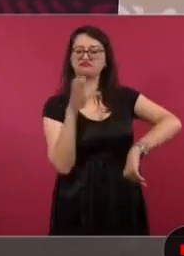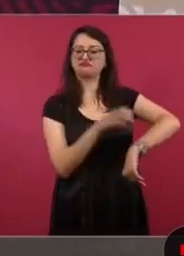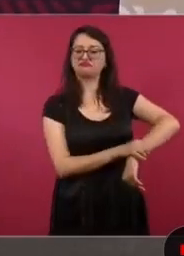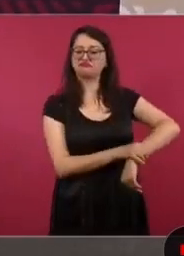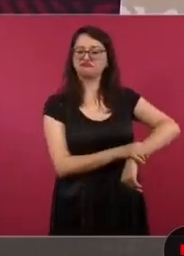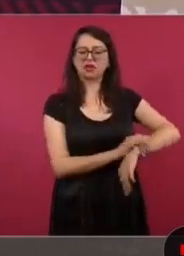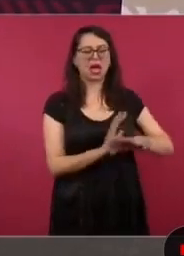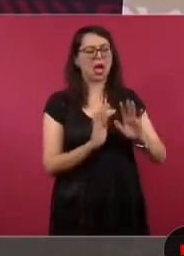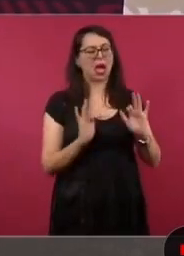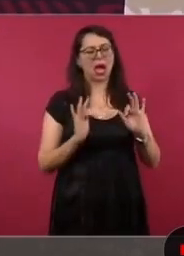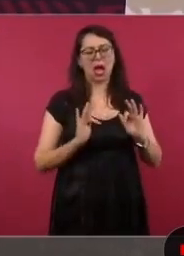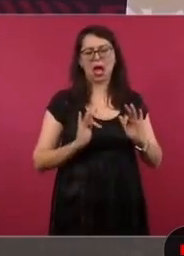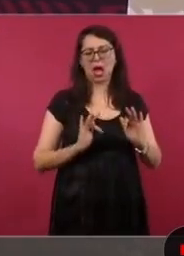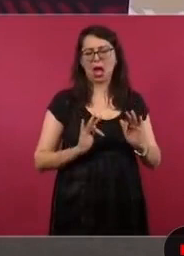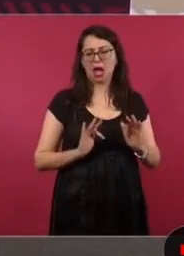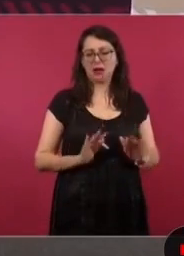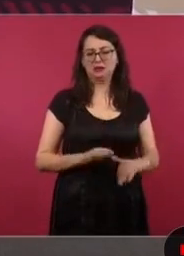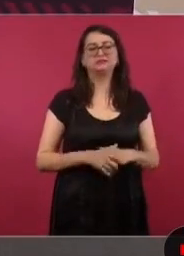Bueno,